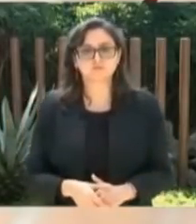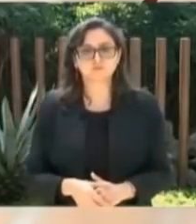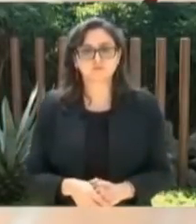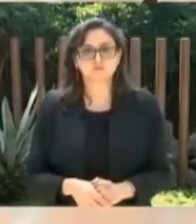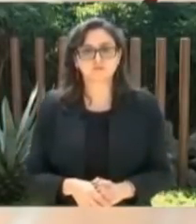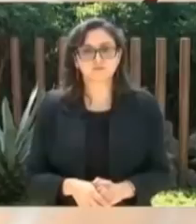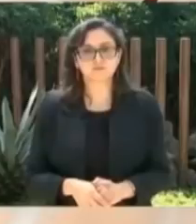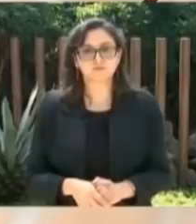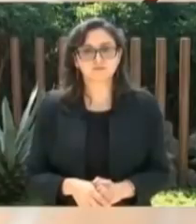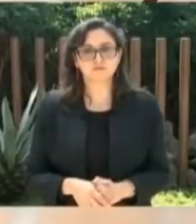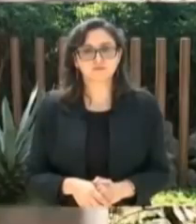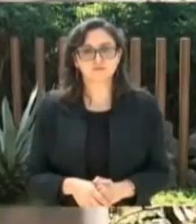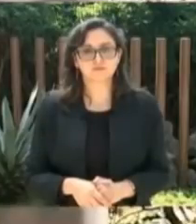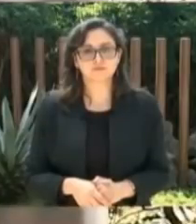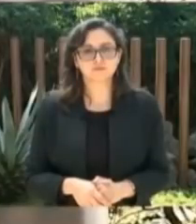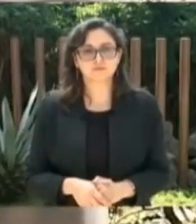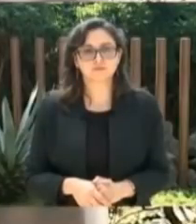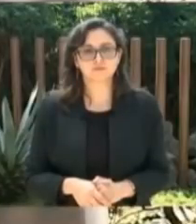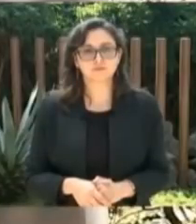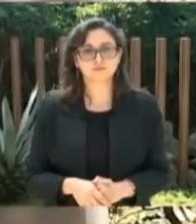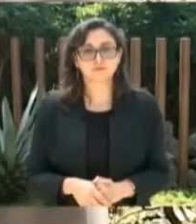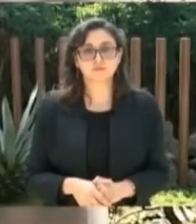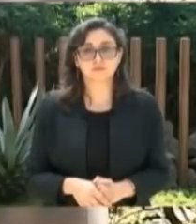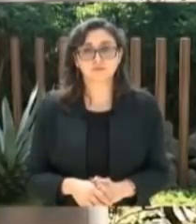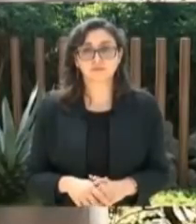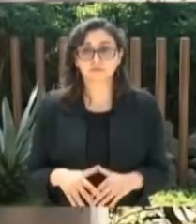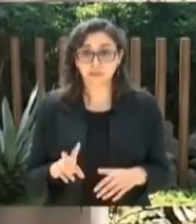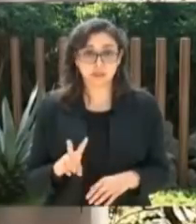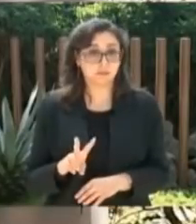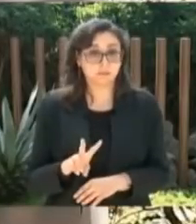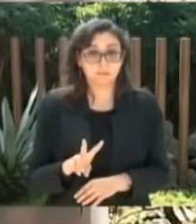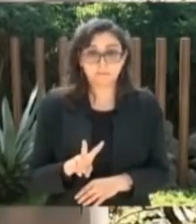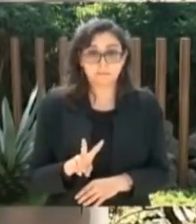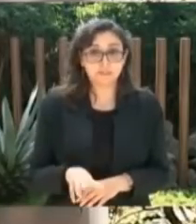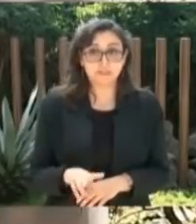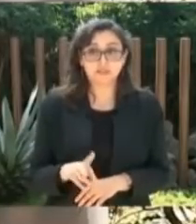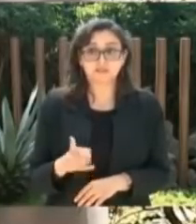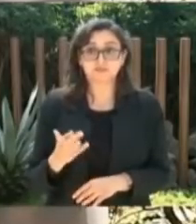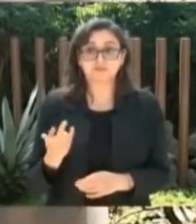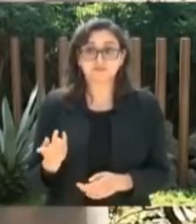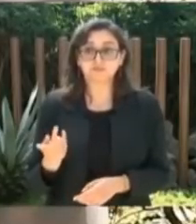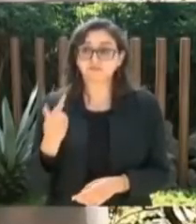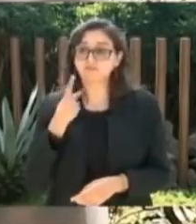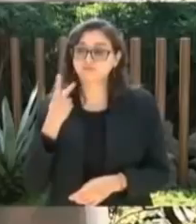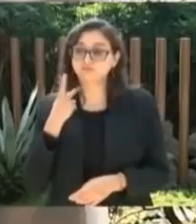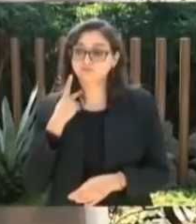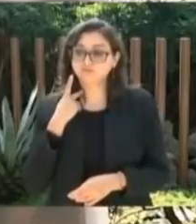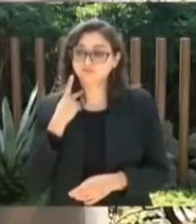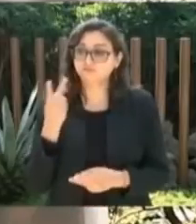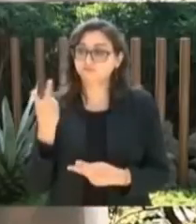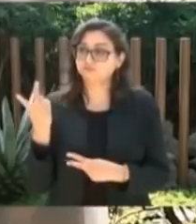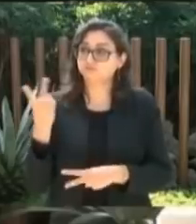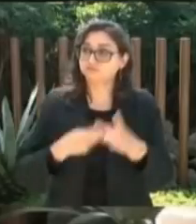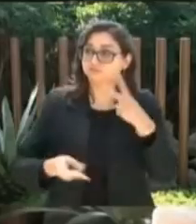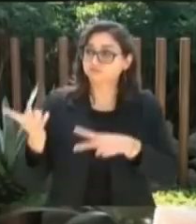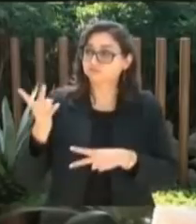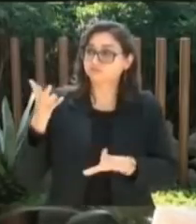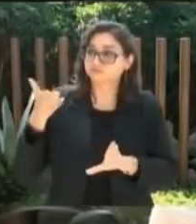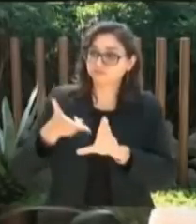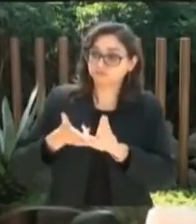Es el momento estelar de la política de asilo, de